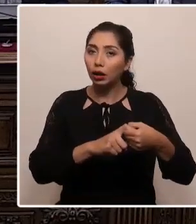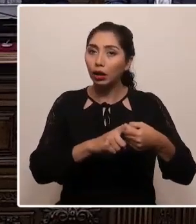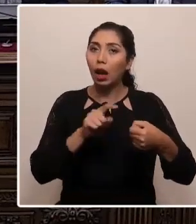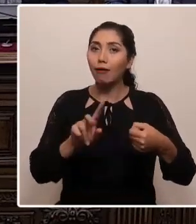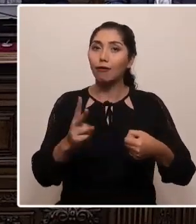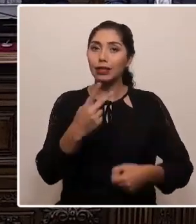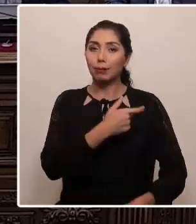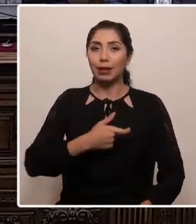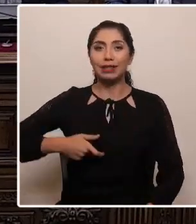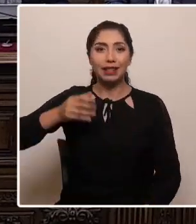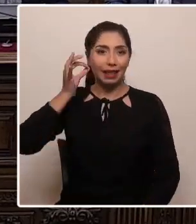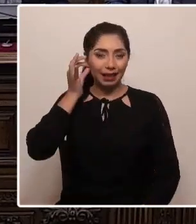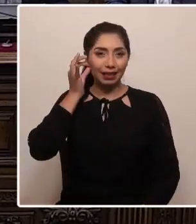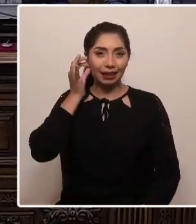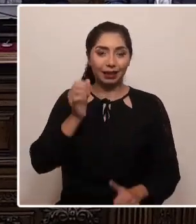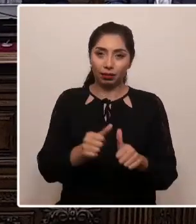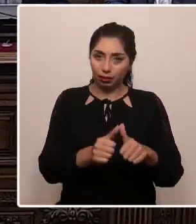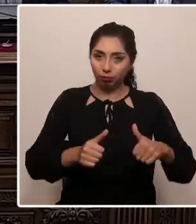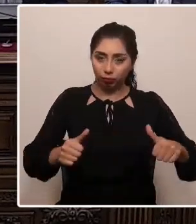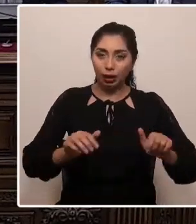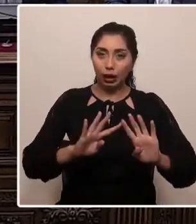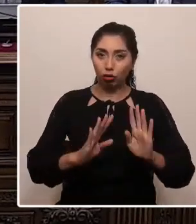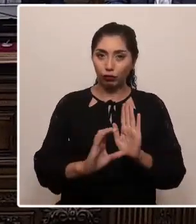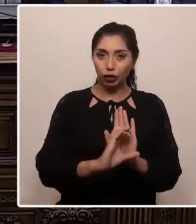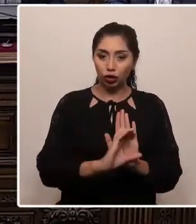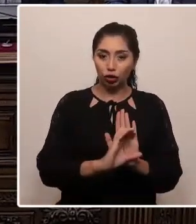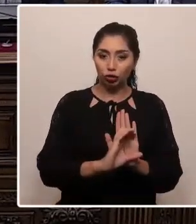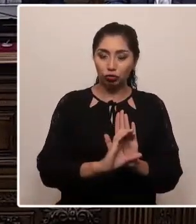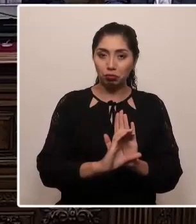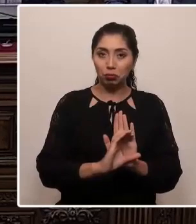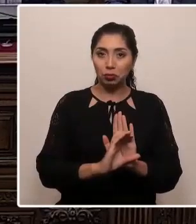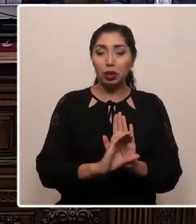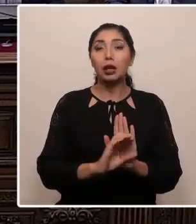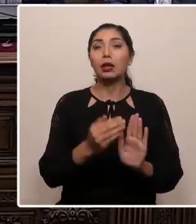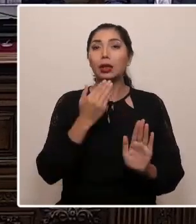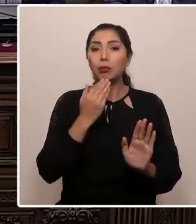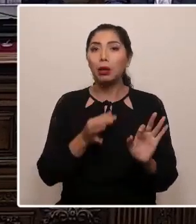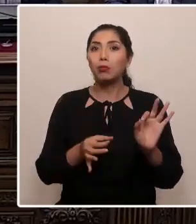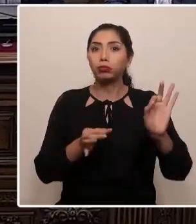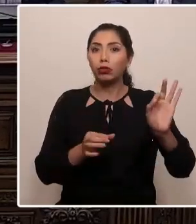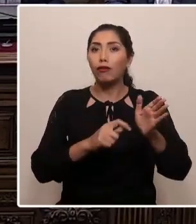vicepresidencia adjunta de la convención y adjunta los patrocinios correspondientes.